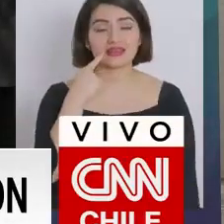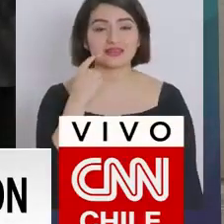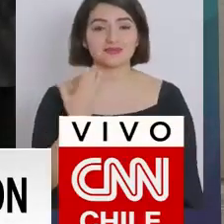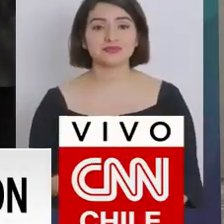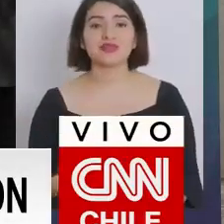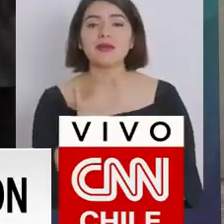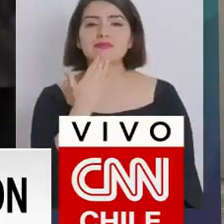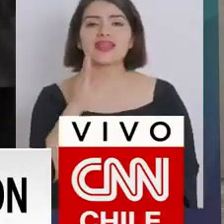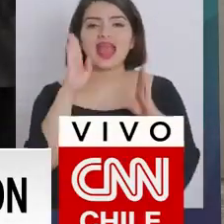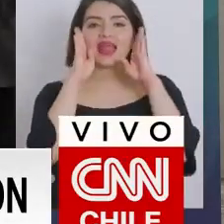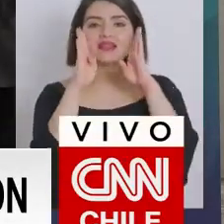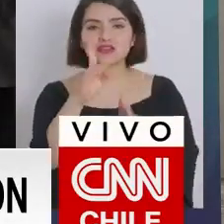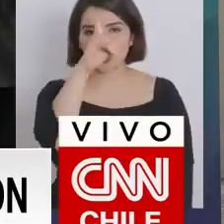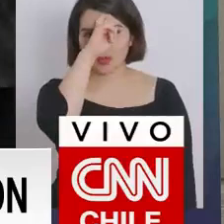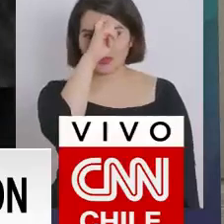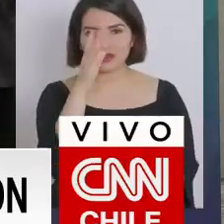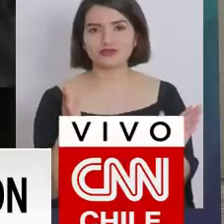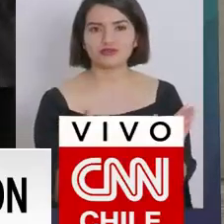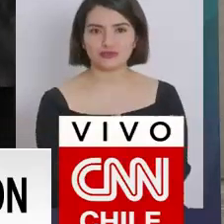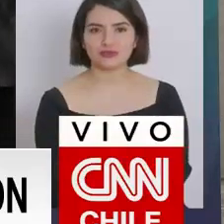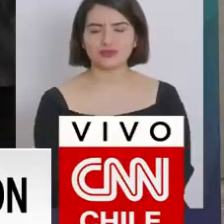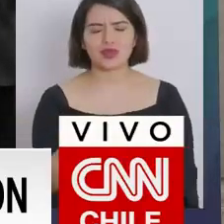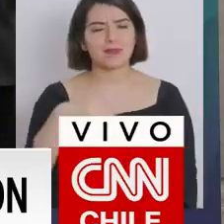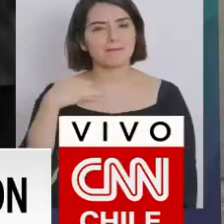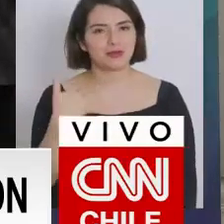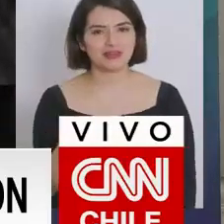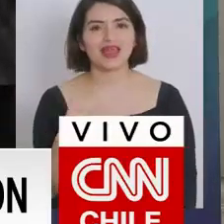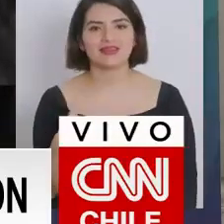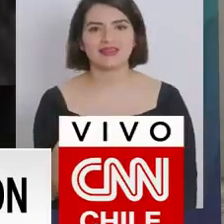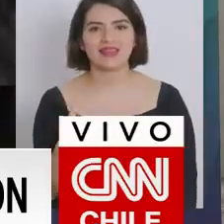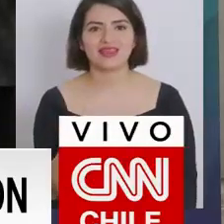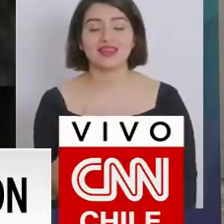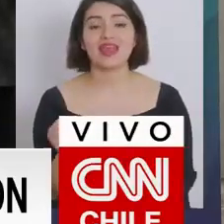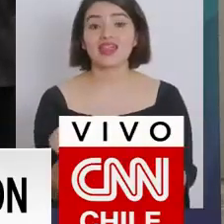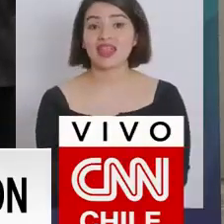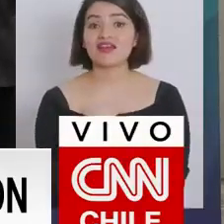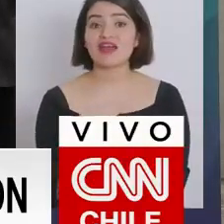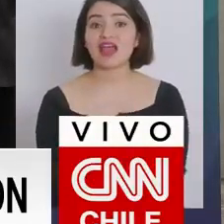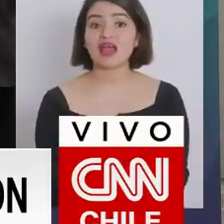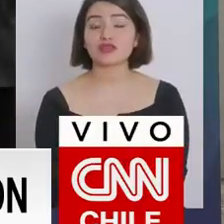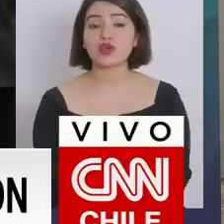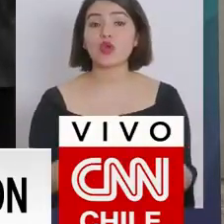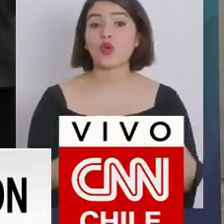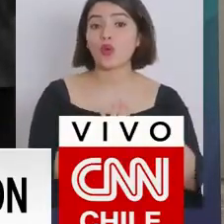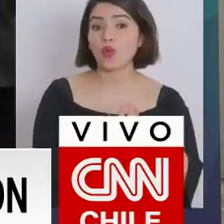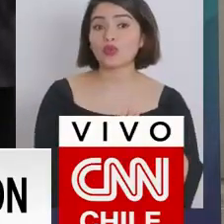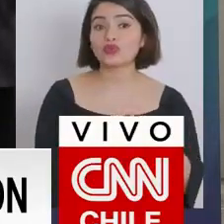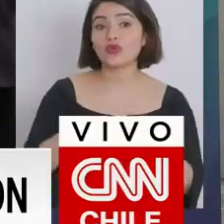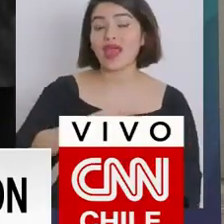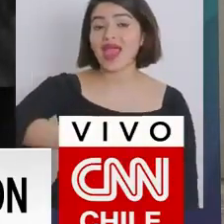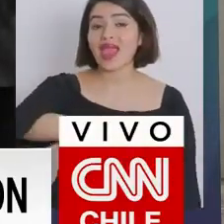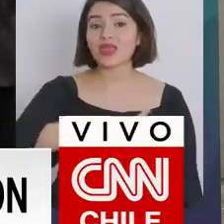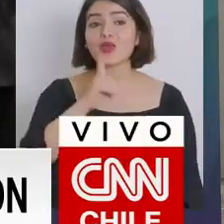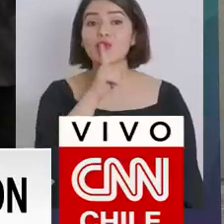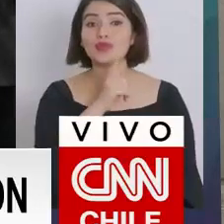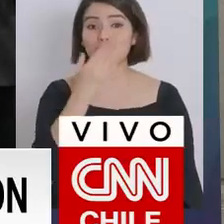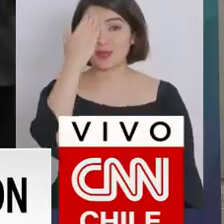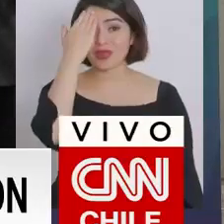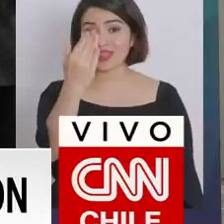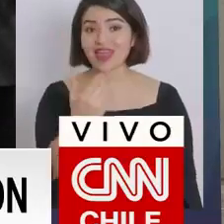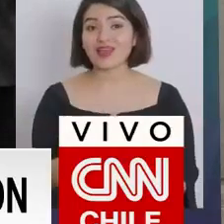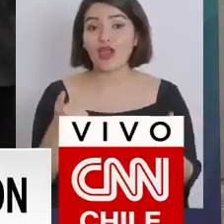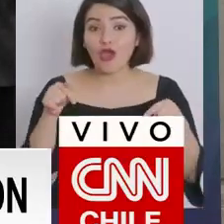atención primaria de salud es fundamental. Y se ha ido trabajando junto a ellos en los últimos días para que hoy día